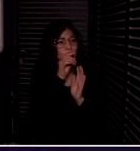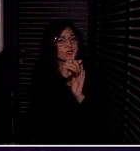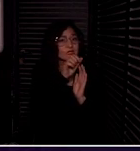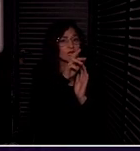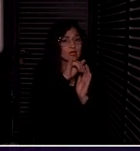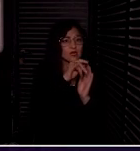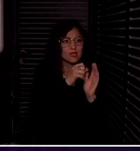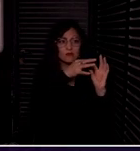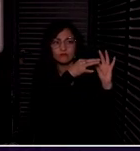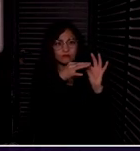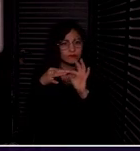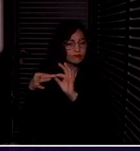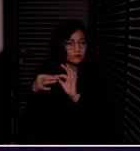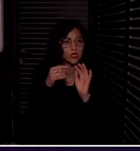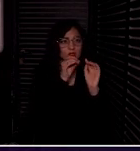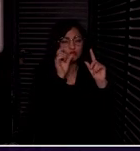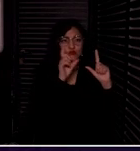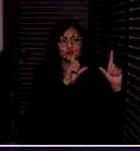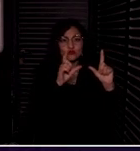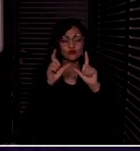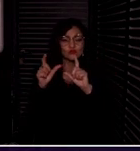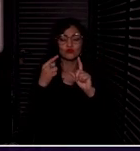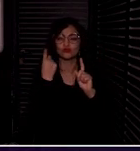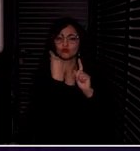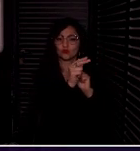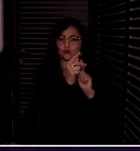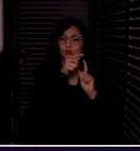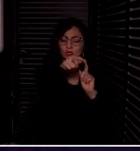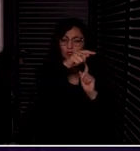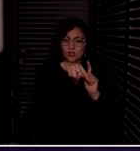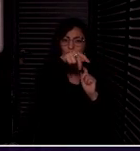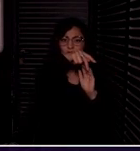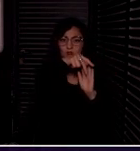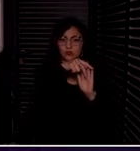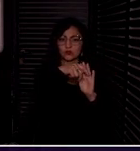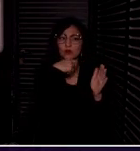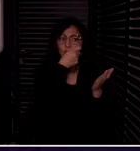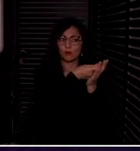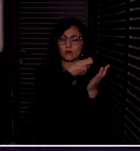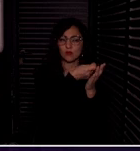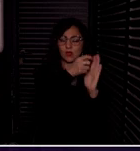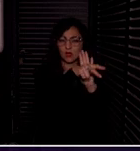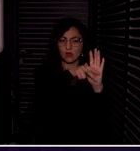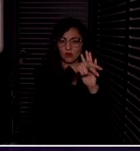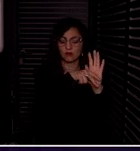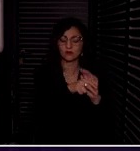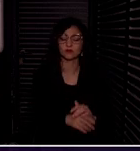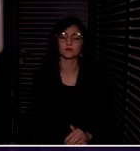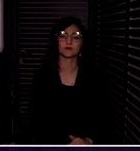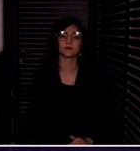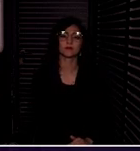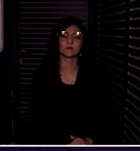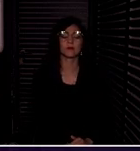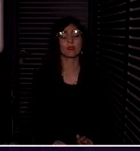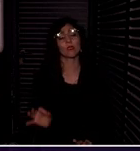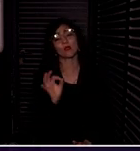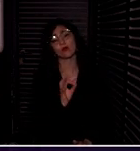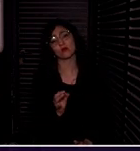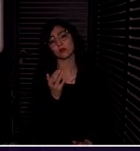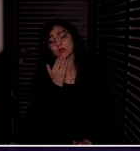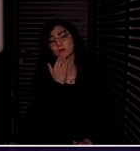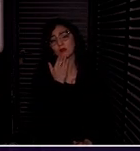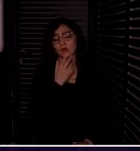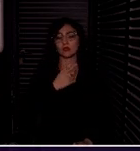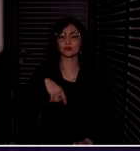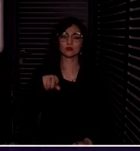seña de identidad o de distinción de esta nueva oferta de pago por visión. O estamos hablando justamente